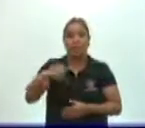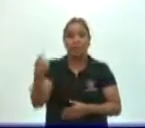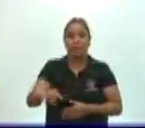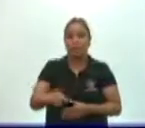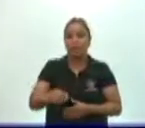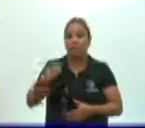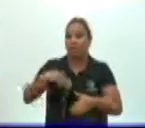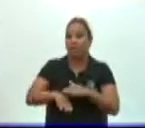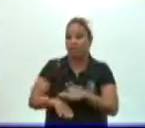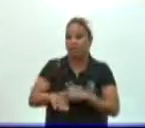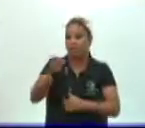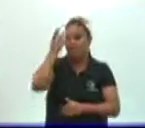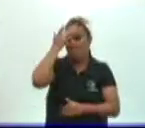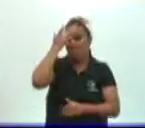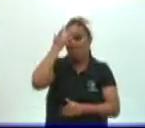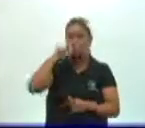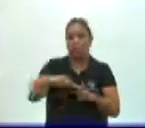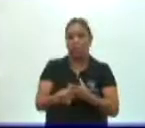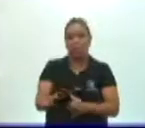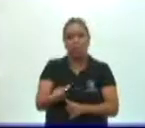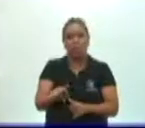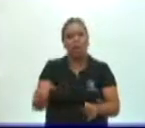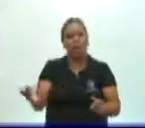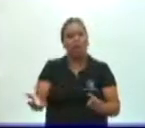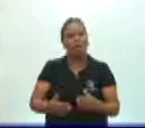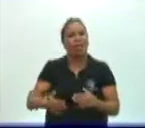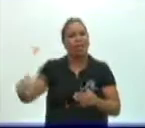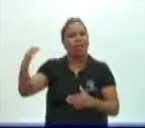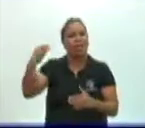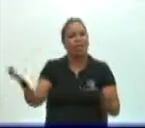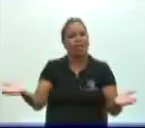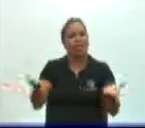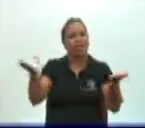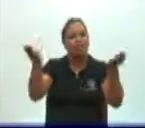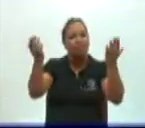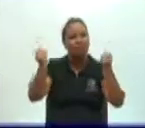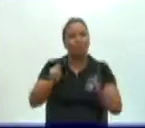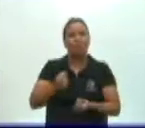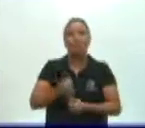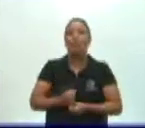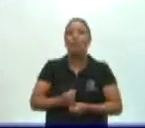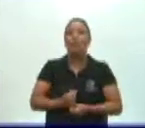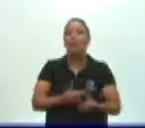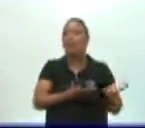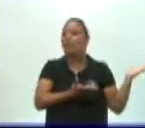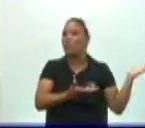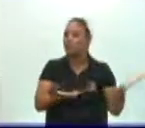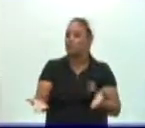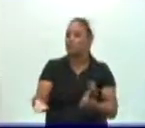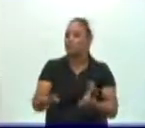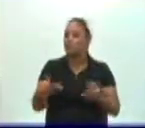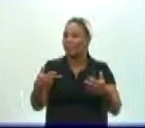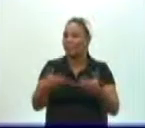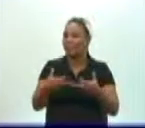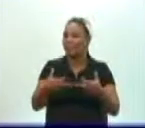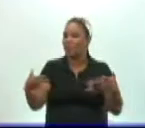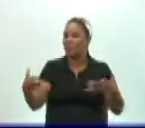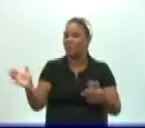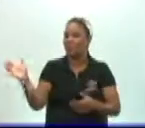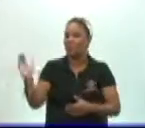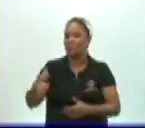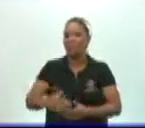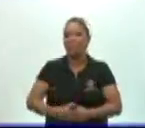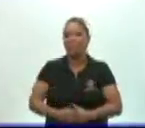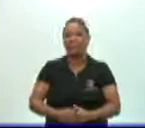pero también el gran desarrollo que fueron alcanzando, los invito a nuestra sección Conectando. Adelante.